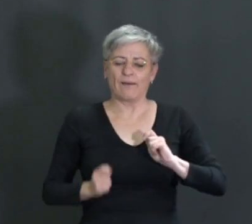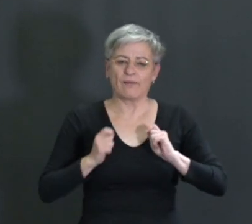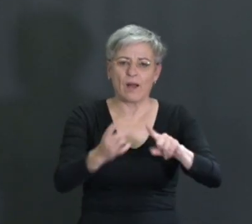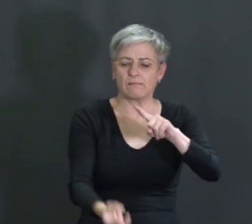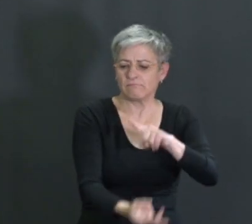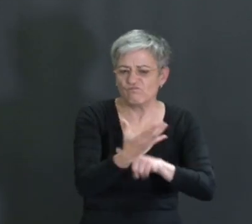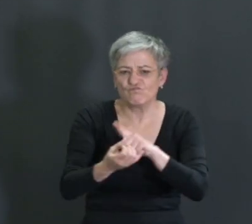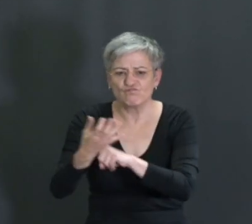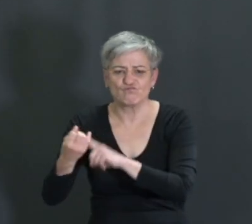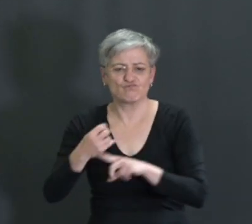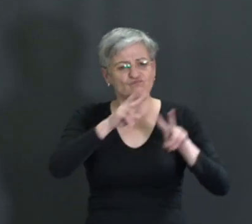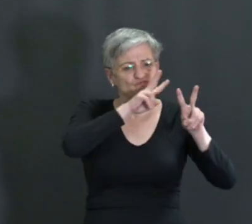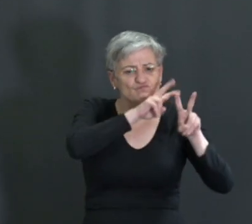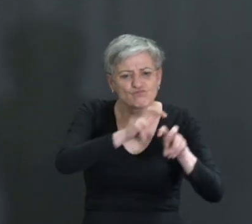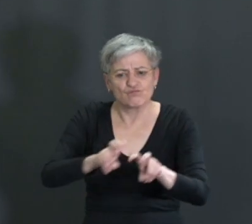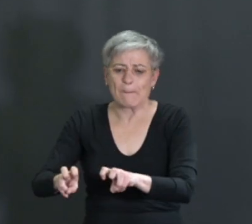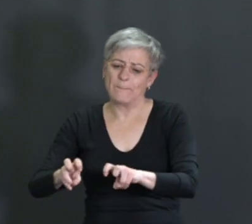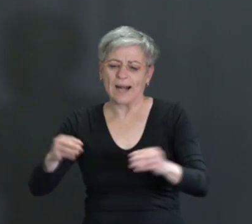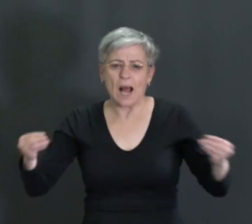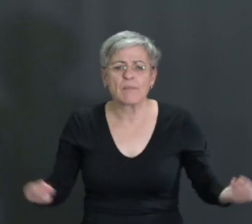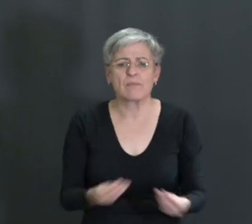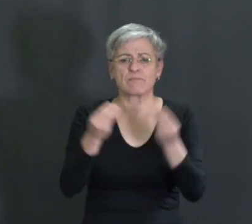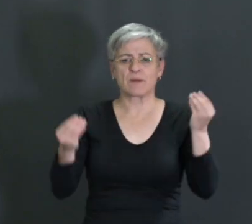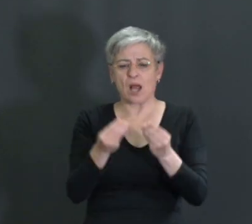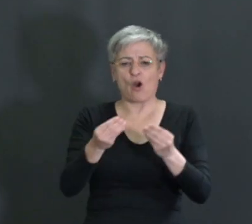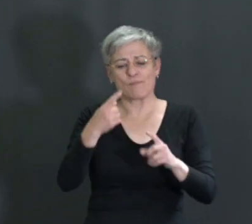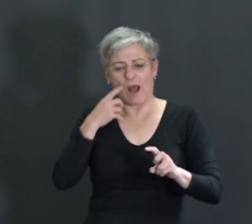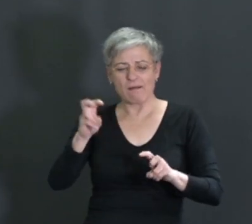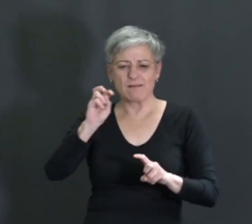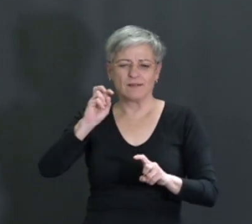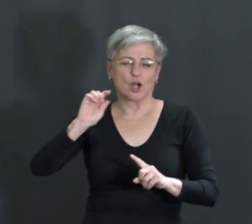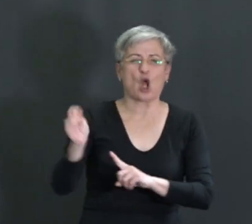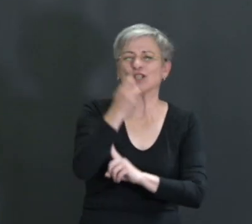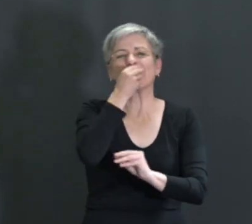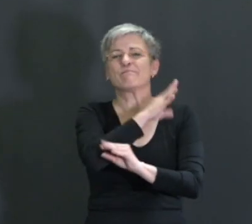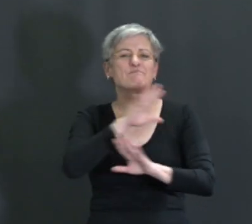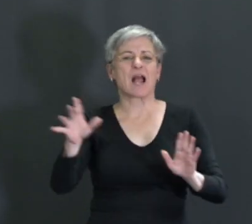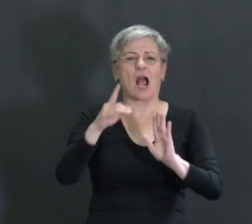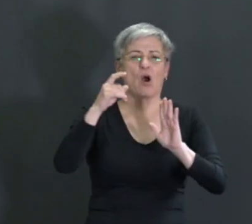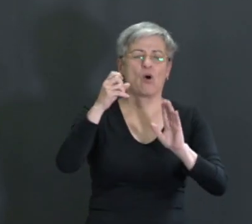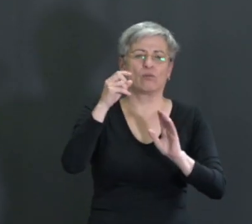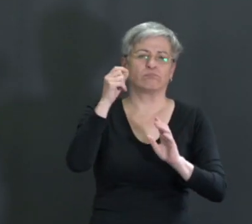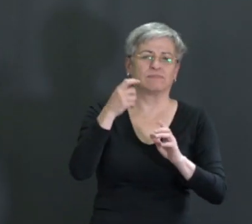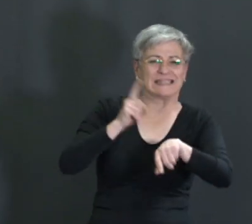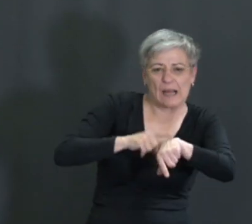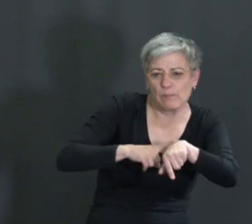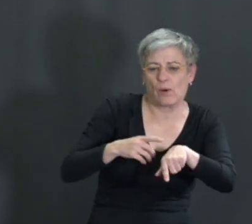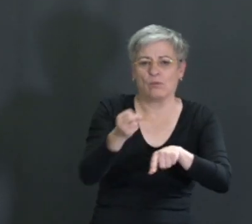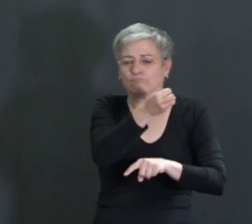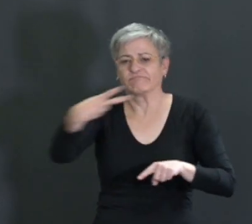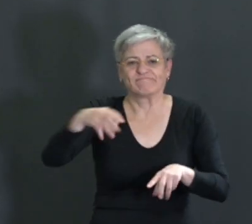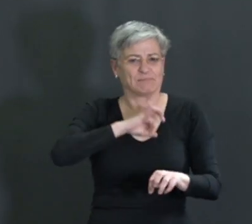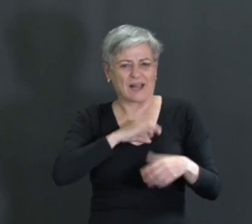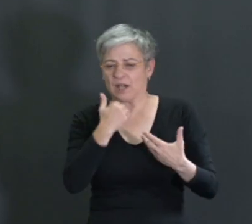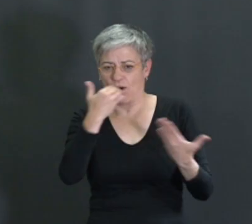produce investigación para ir a la mejor marca, al mejor resultado, pero que luego se traslada a la